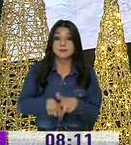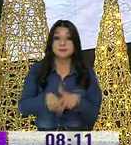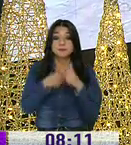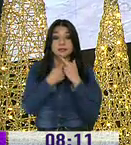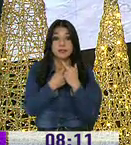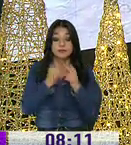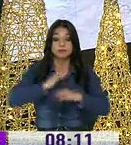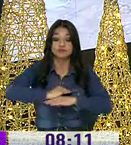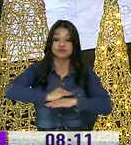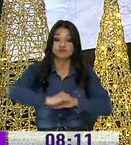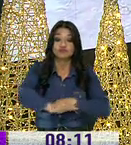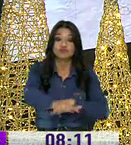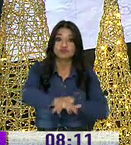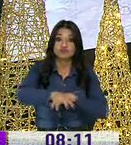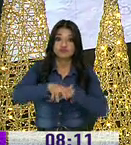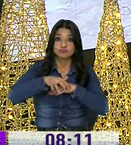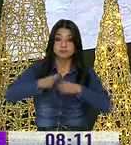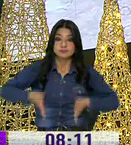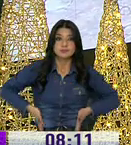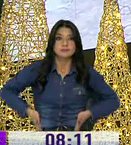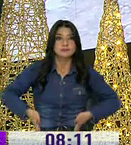de la repavimentación allá en esa calle.